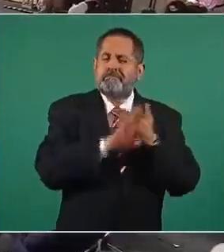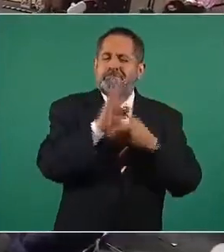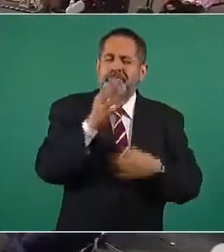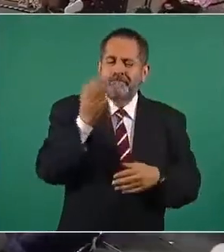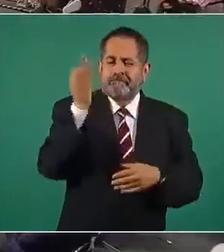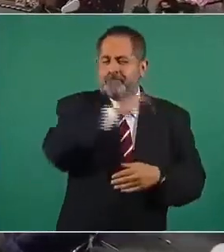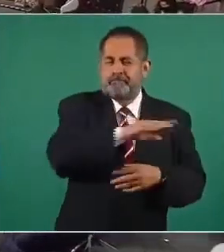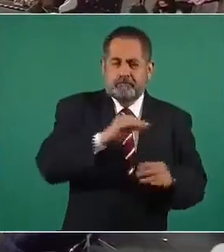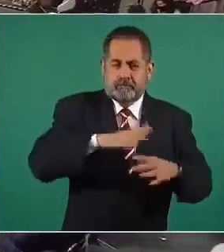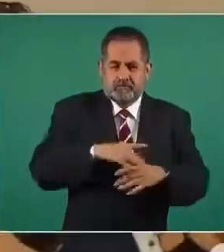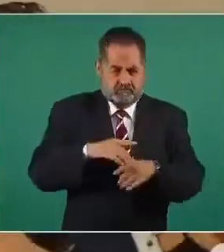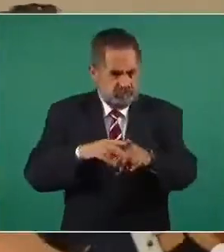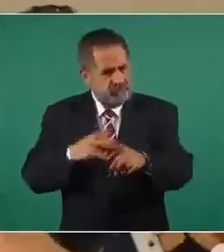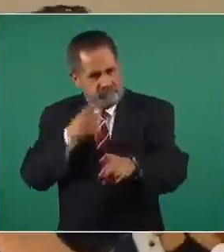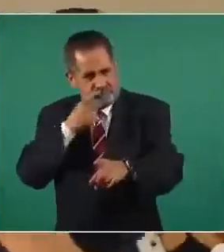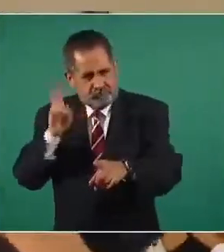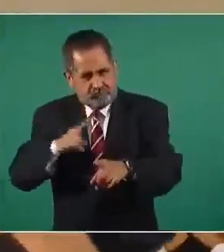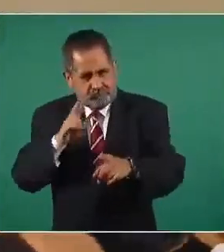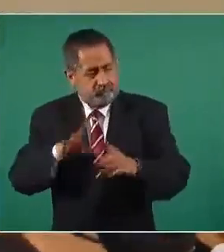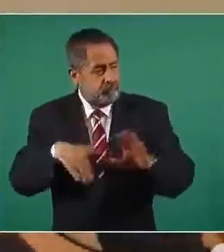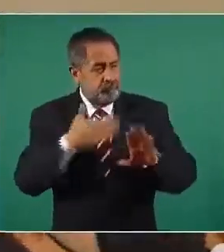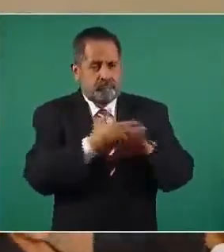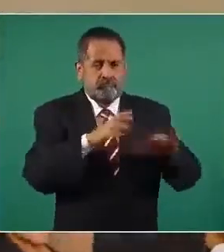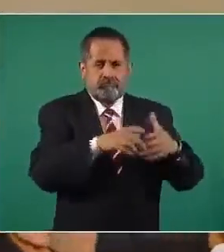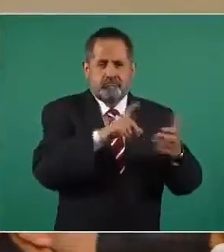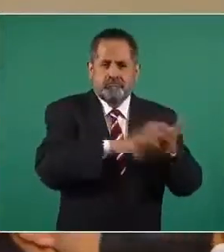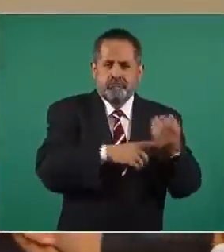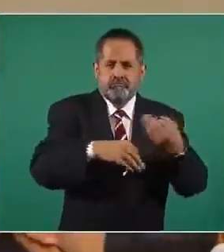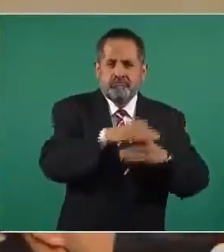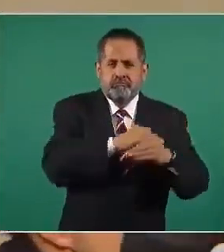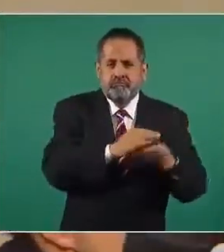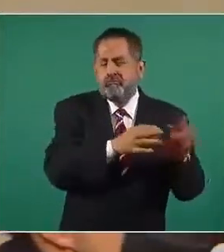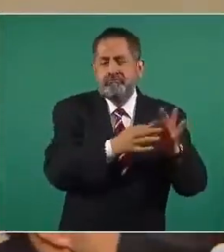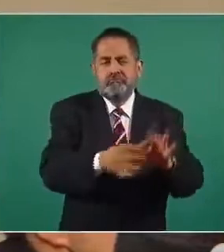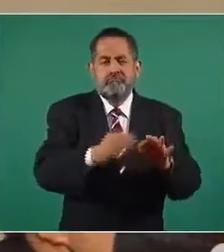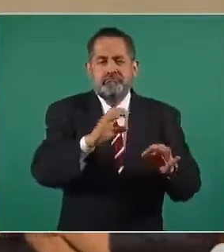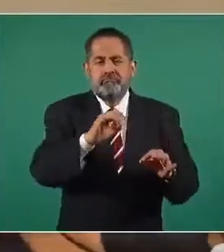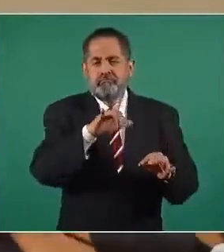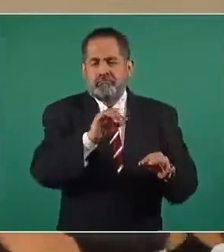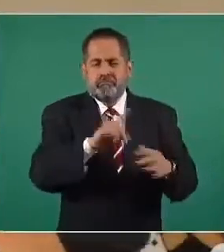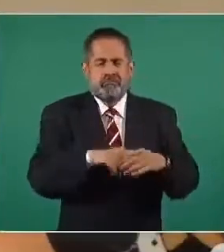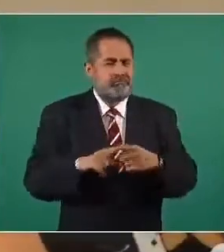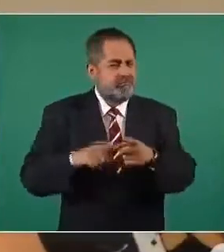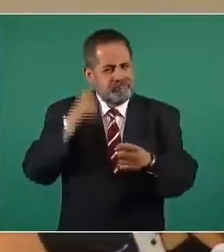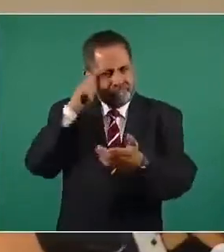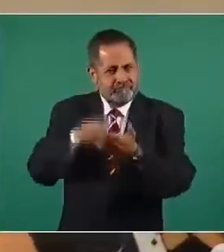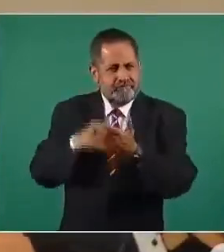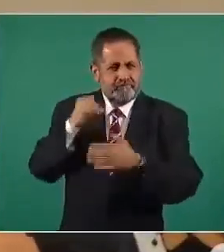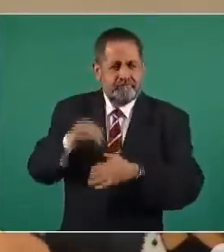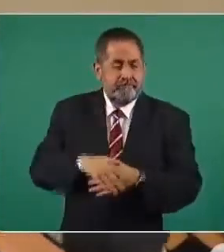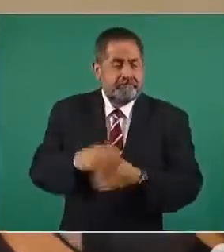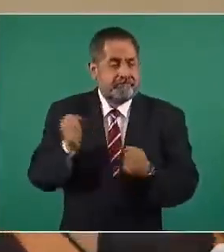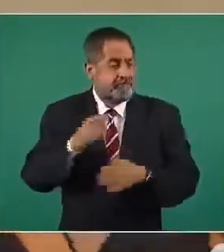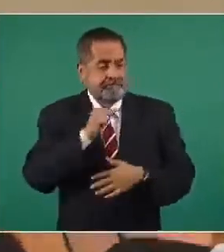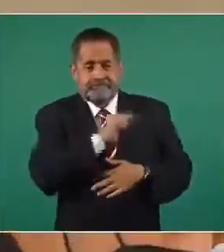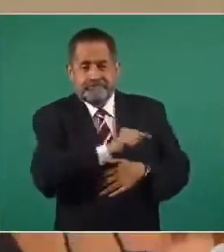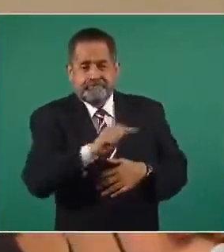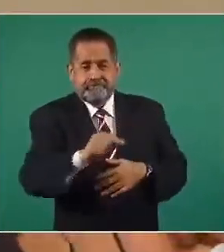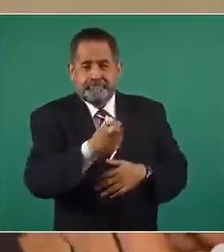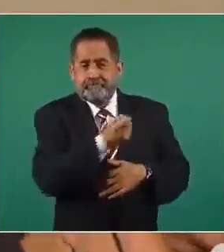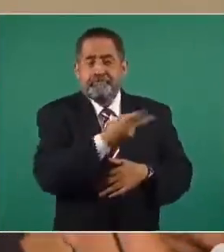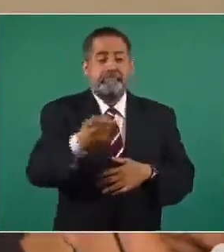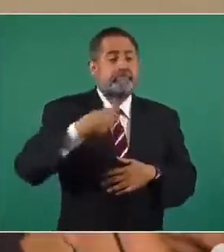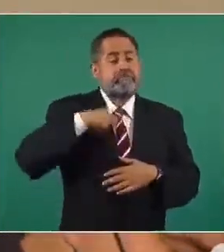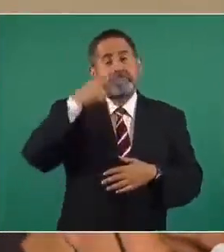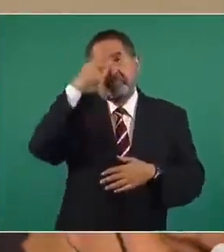la existencia de esta investigación en contra de esta red ligada al empresario? ¿Y no le parece irónico que en muchas de las ocasiones aquellos mexicanos